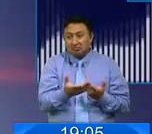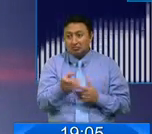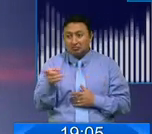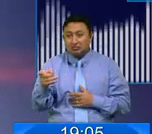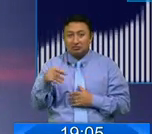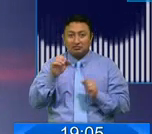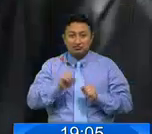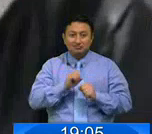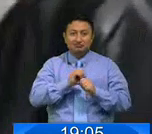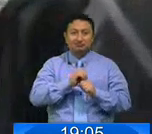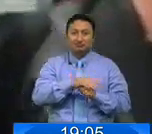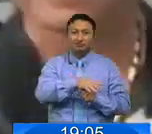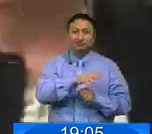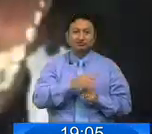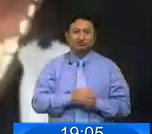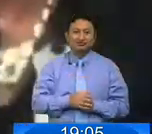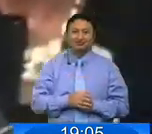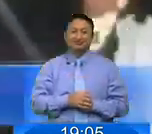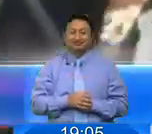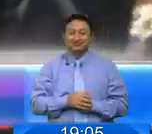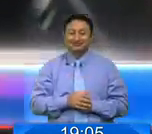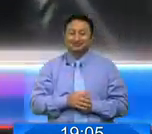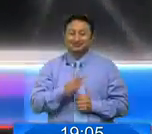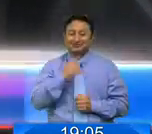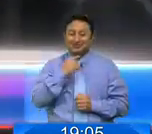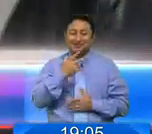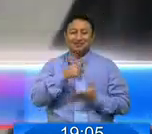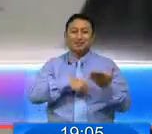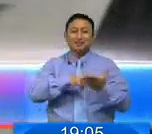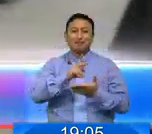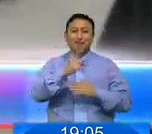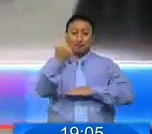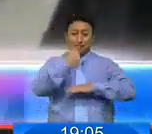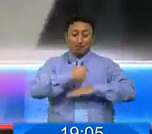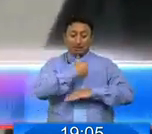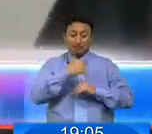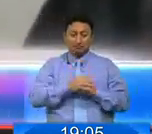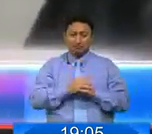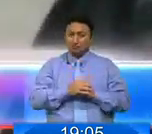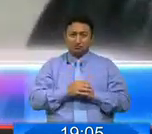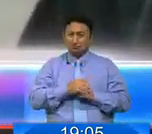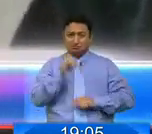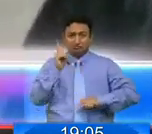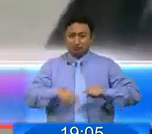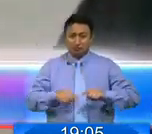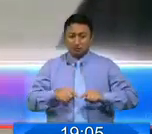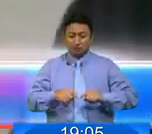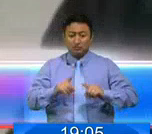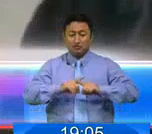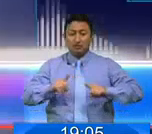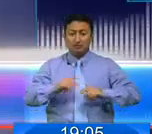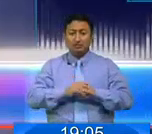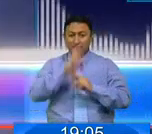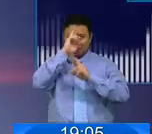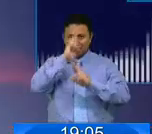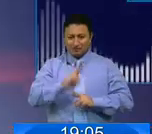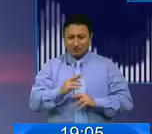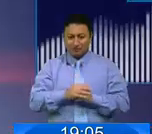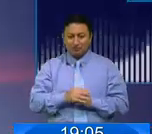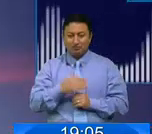tiene influencia". Además dijo que el pago que se le impone no debería darse por honor y dignidad.